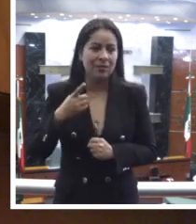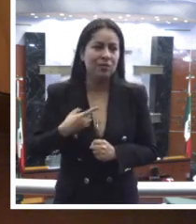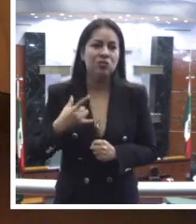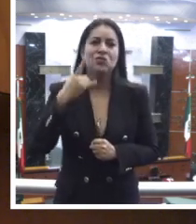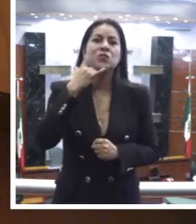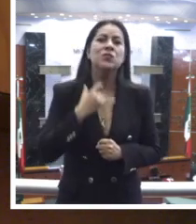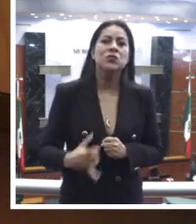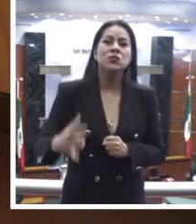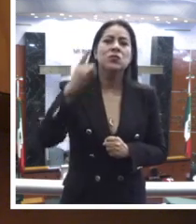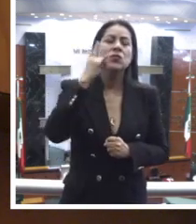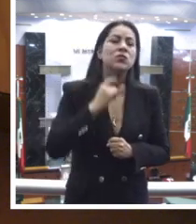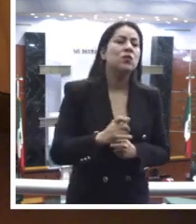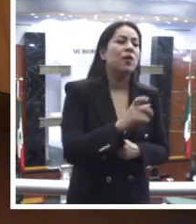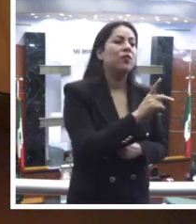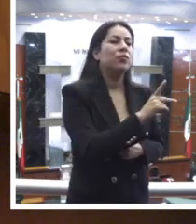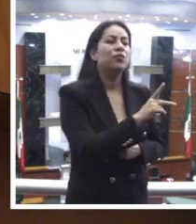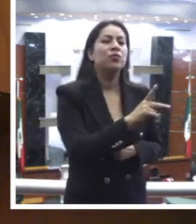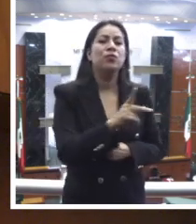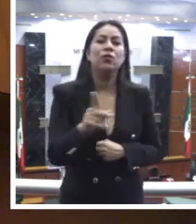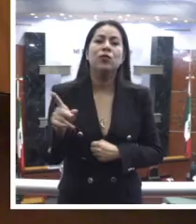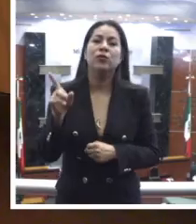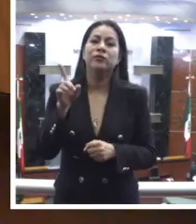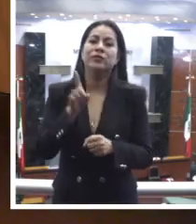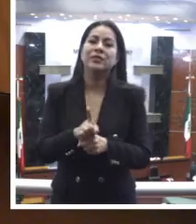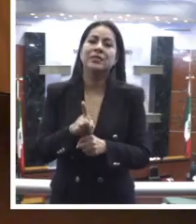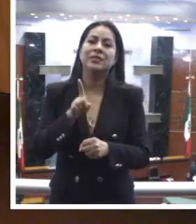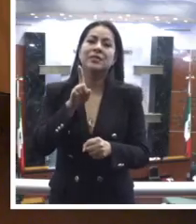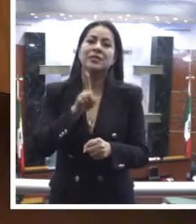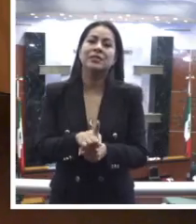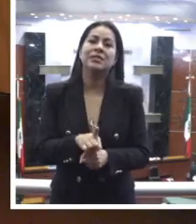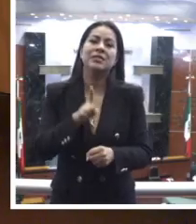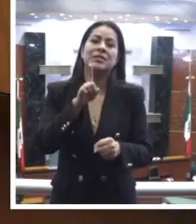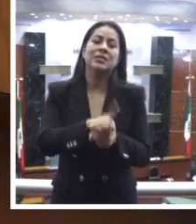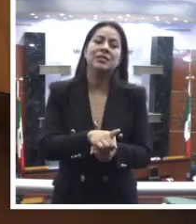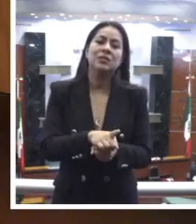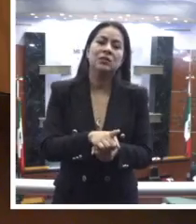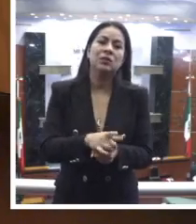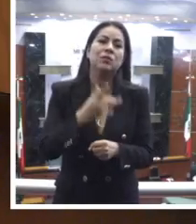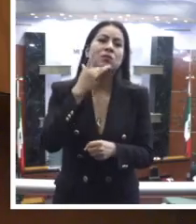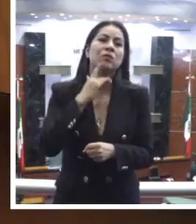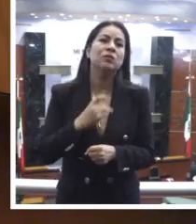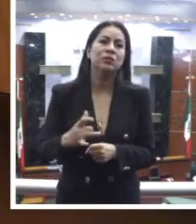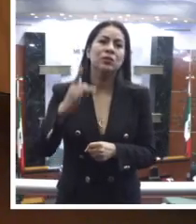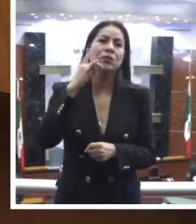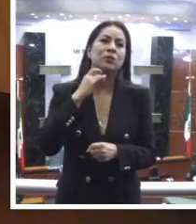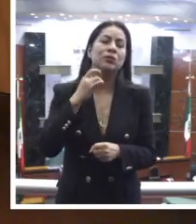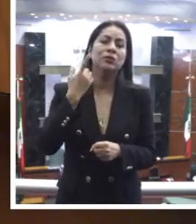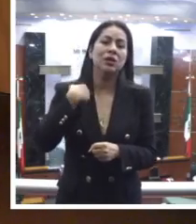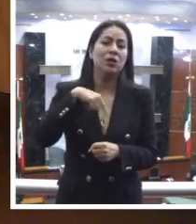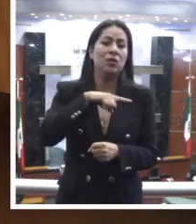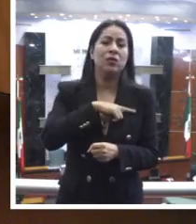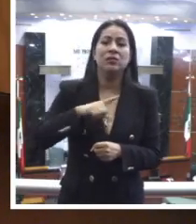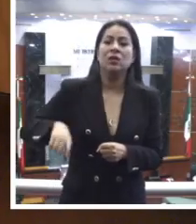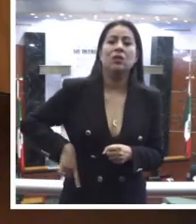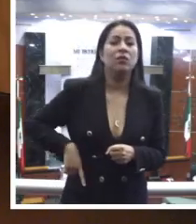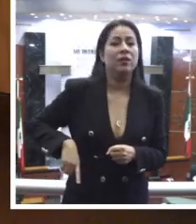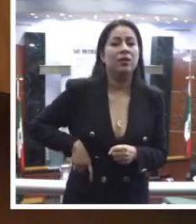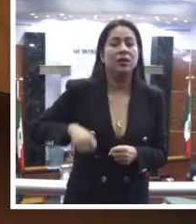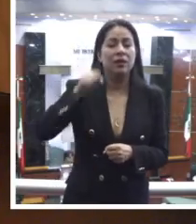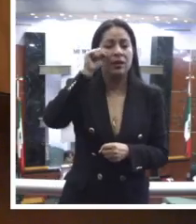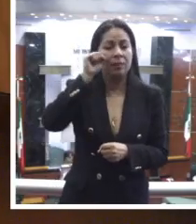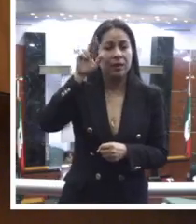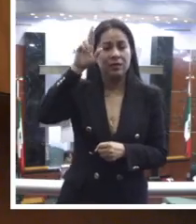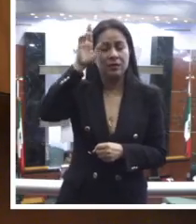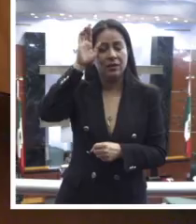luchando todos y todos los días. Y es por lo que lucha todos los días nuestra gobernadora, la maestra Evelyn